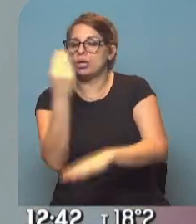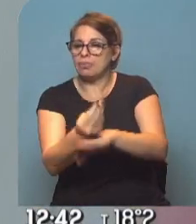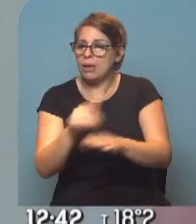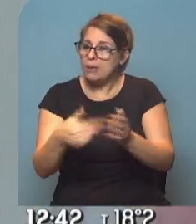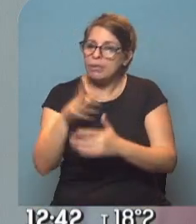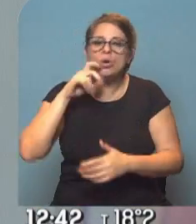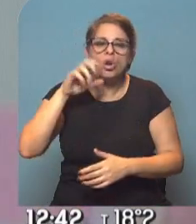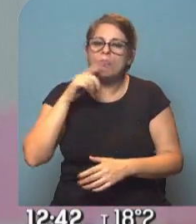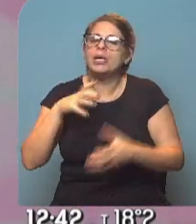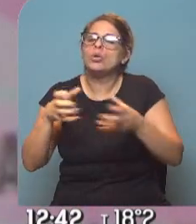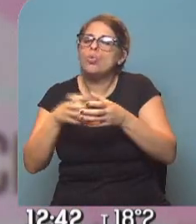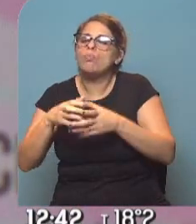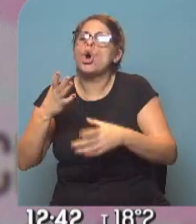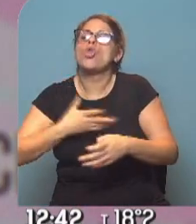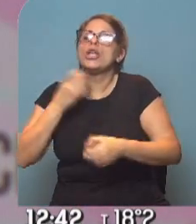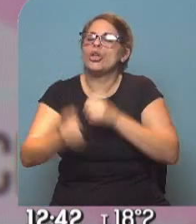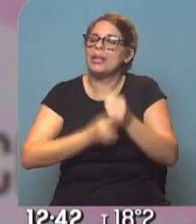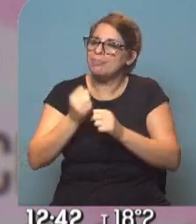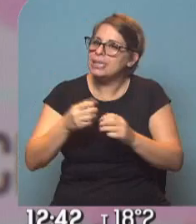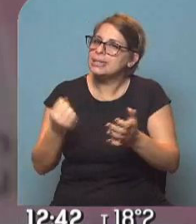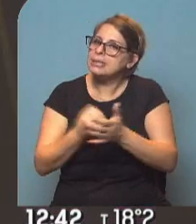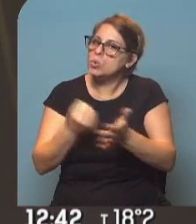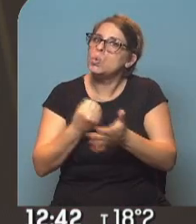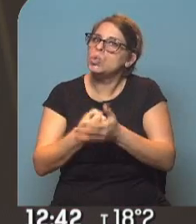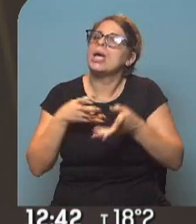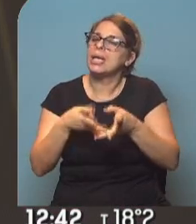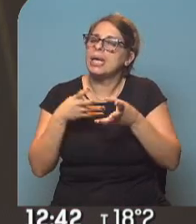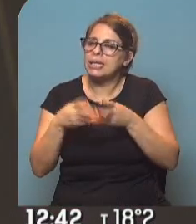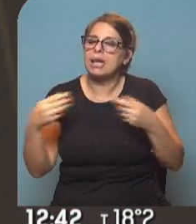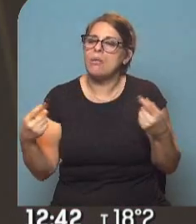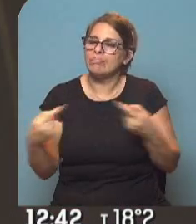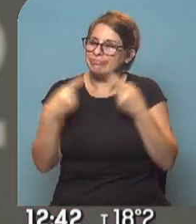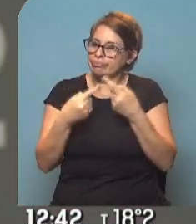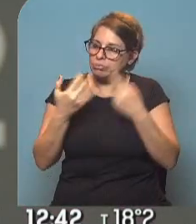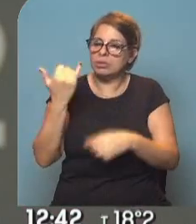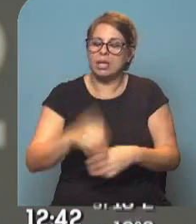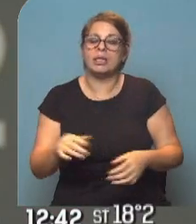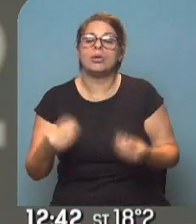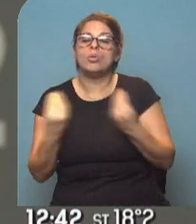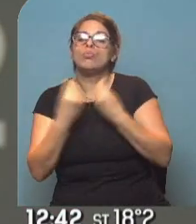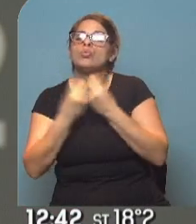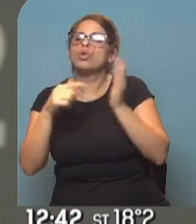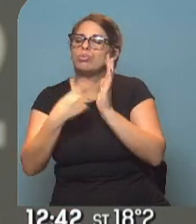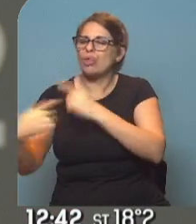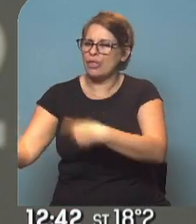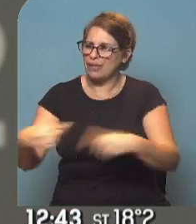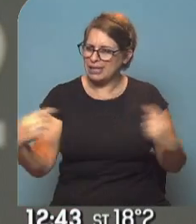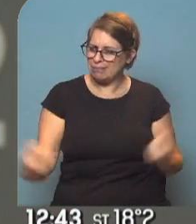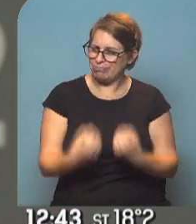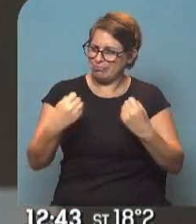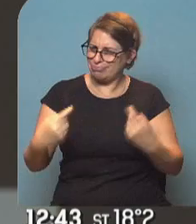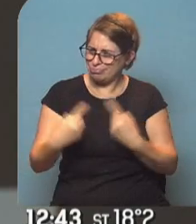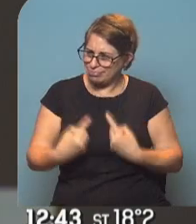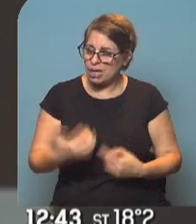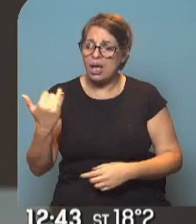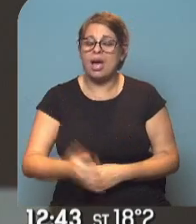está costando mucho y están muy enfrentados. Los puntos que le lleva a los que siguen son tantos y tan abrumadores que sería de